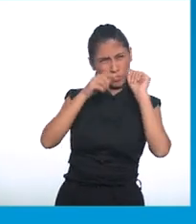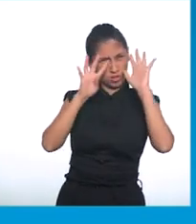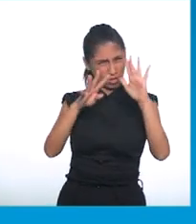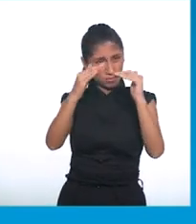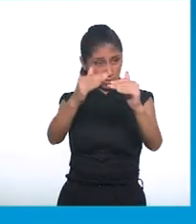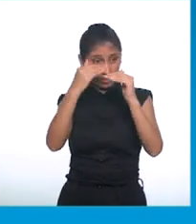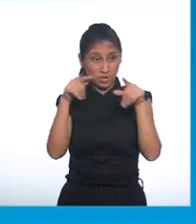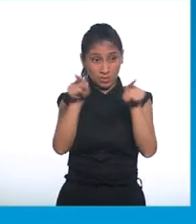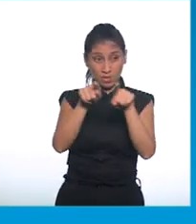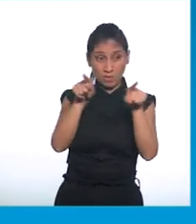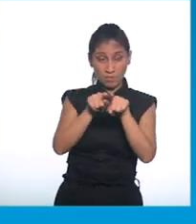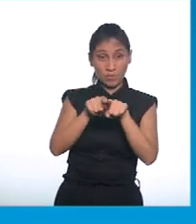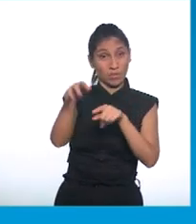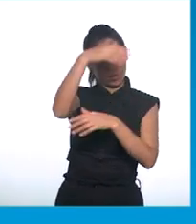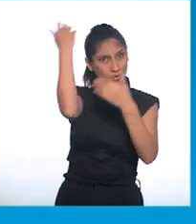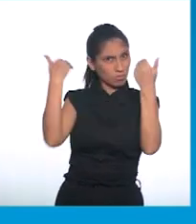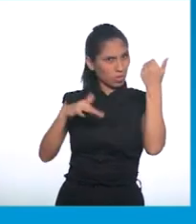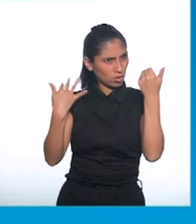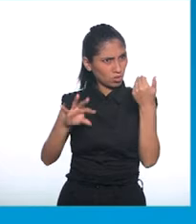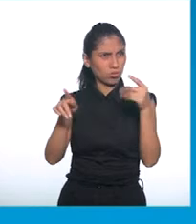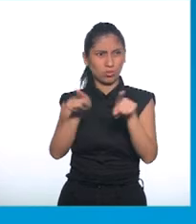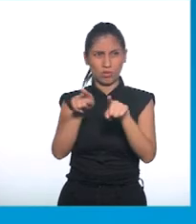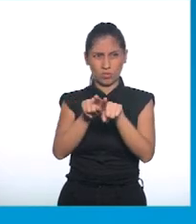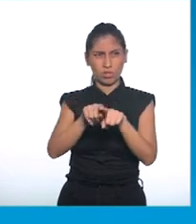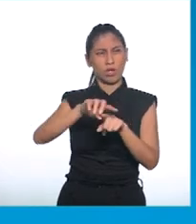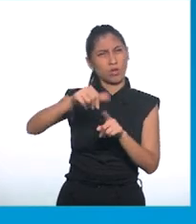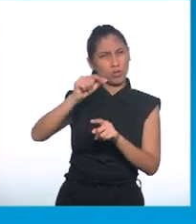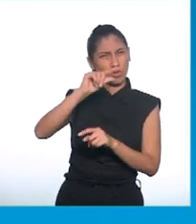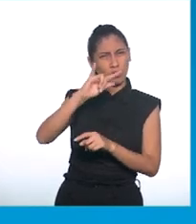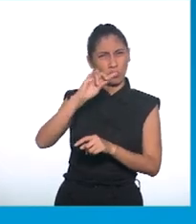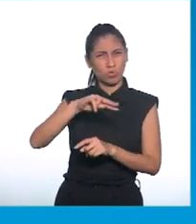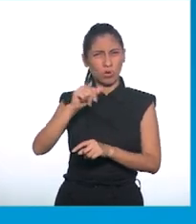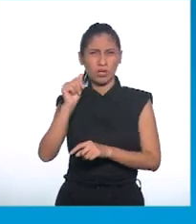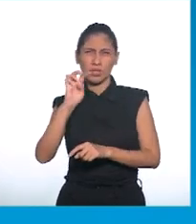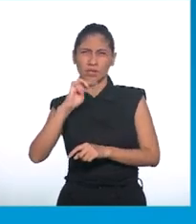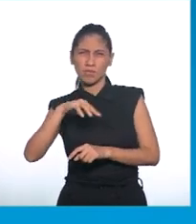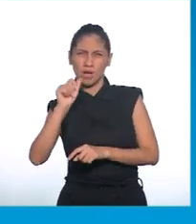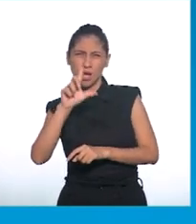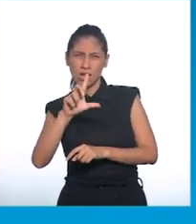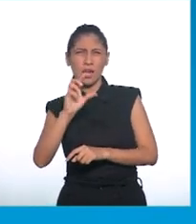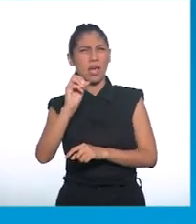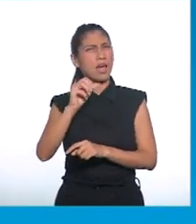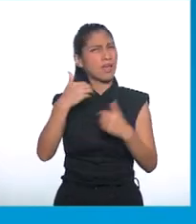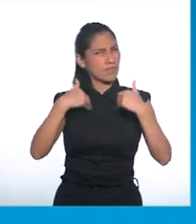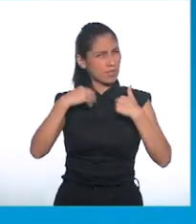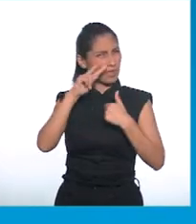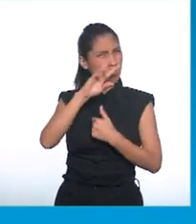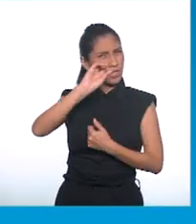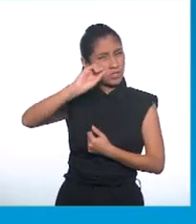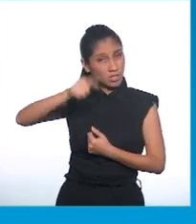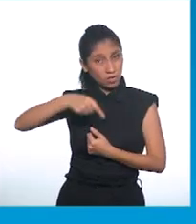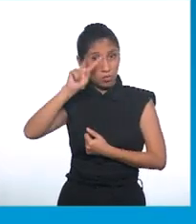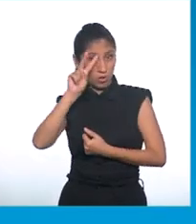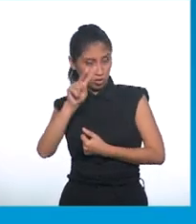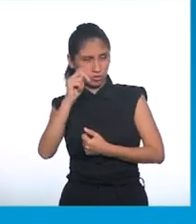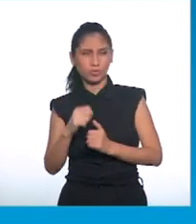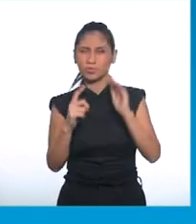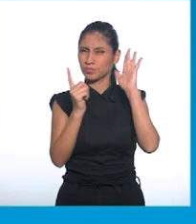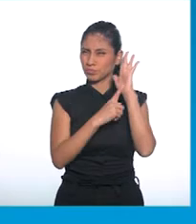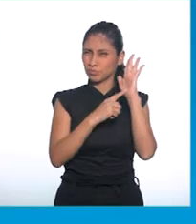por metro cúbico, pero Guatemala tiene 20,2. Configurando lectura a nivel